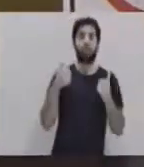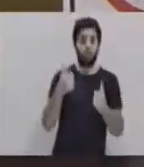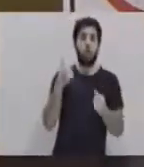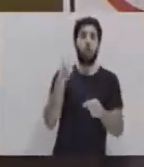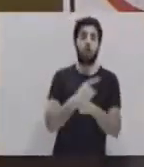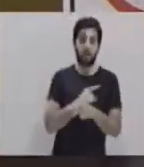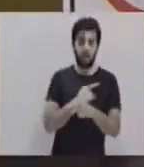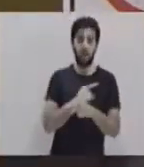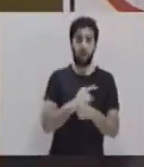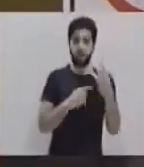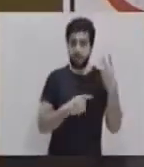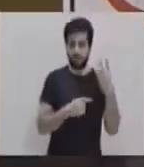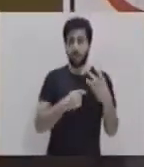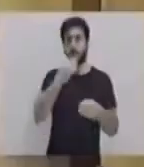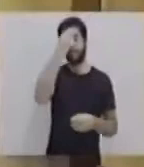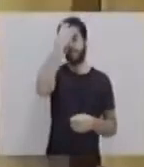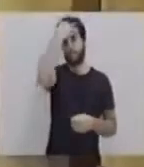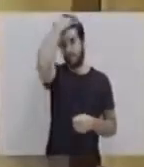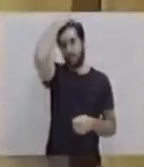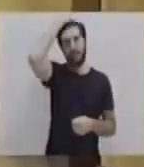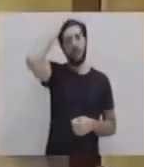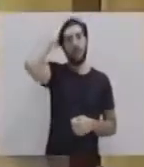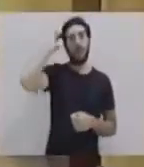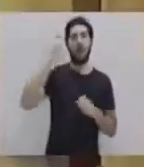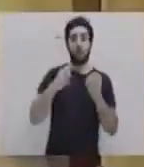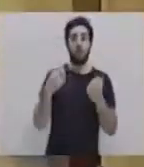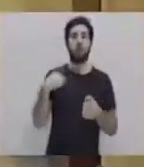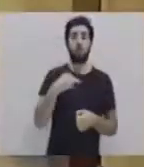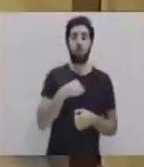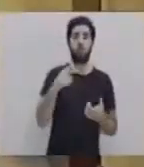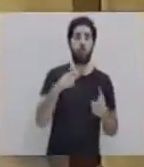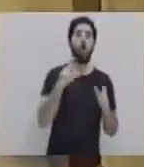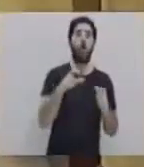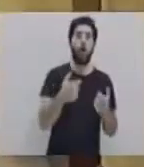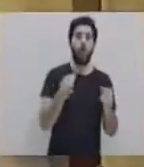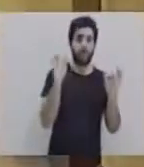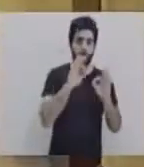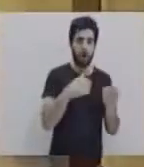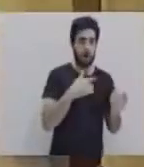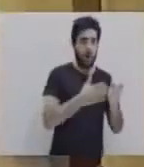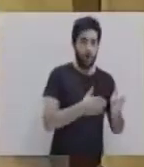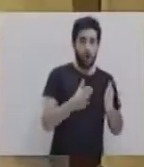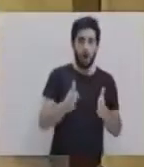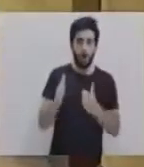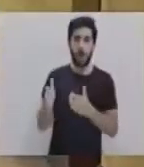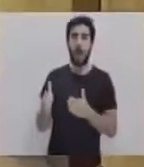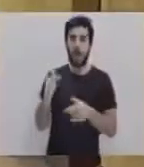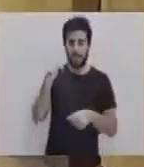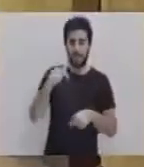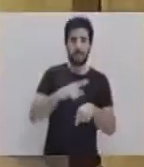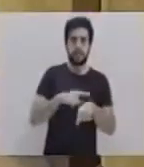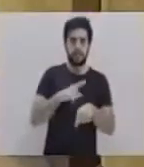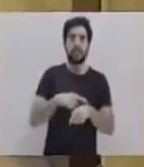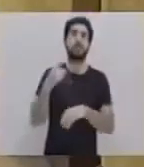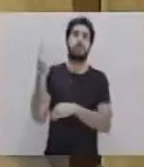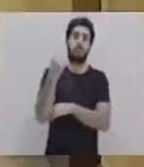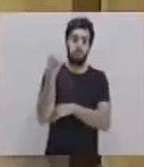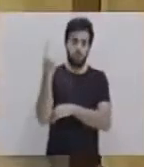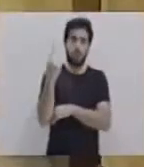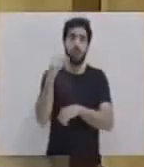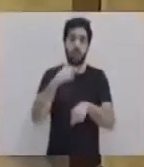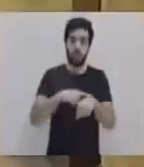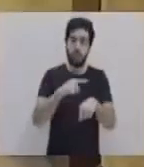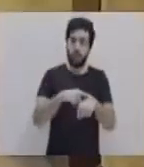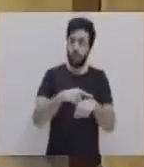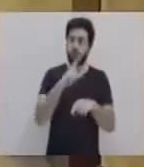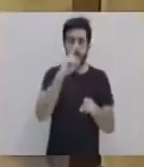Ahora, para poder nosotros tener la capacidad de detener el vehículo en el momento idóneo, ese tiempo de reacción es importante y aquí es donde el